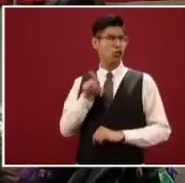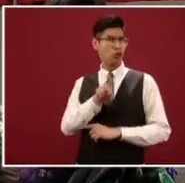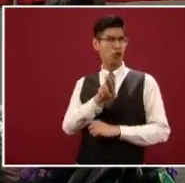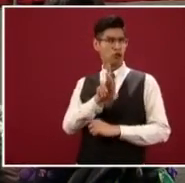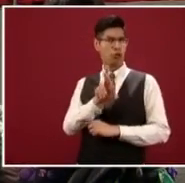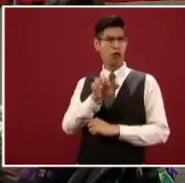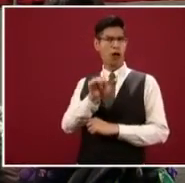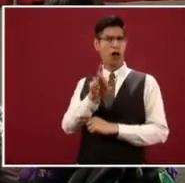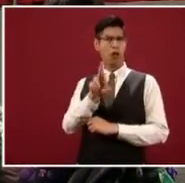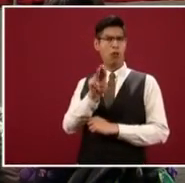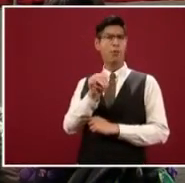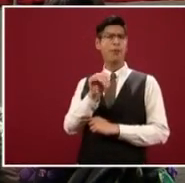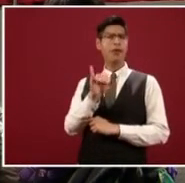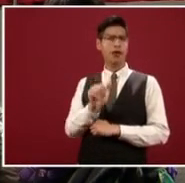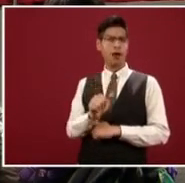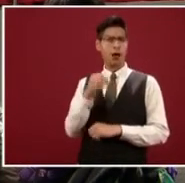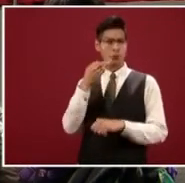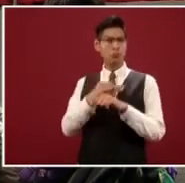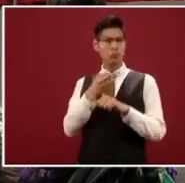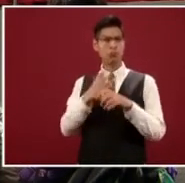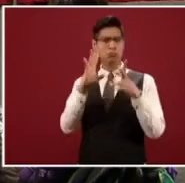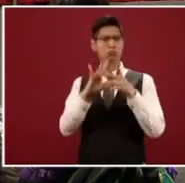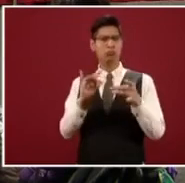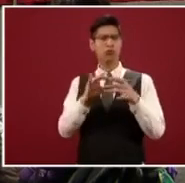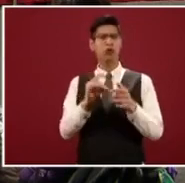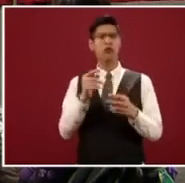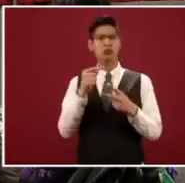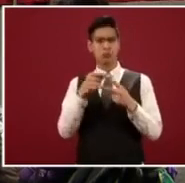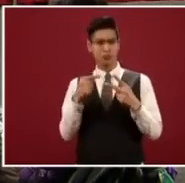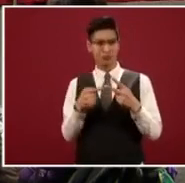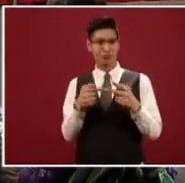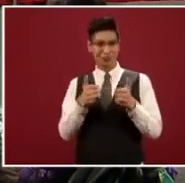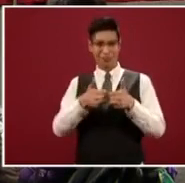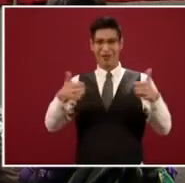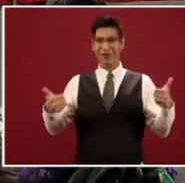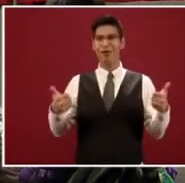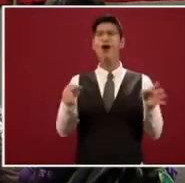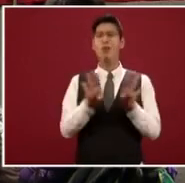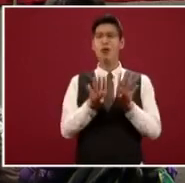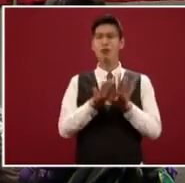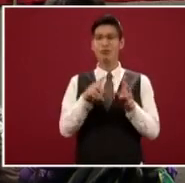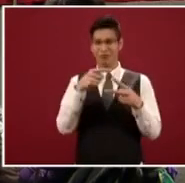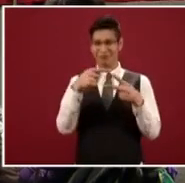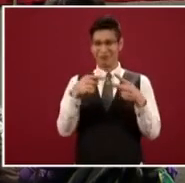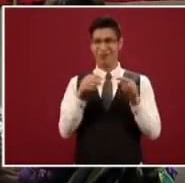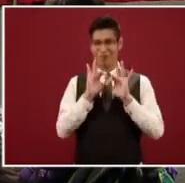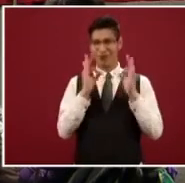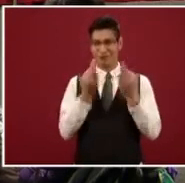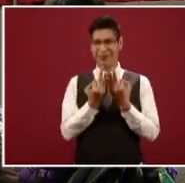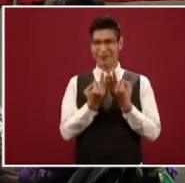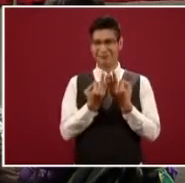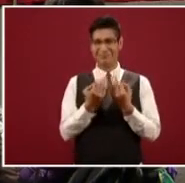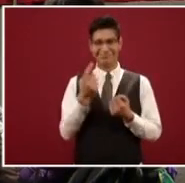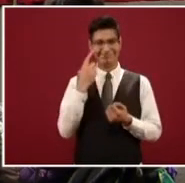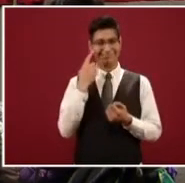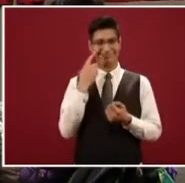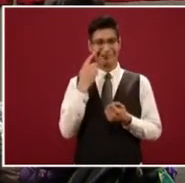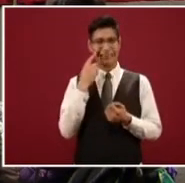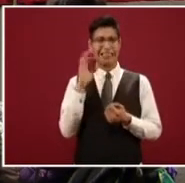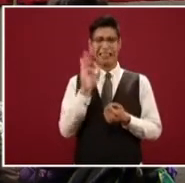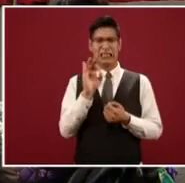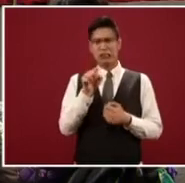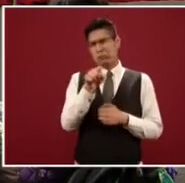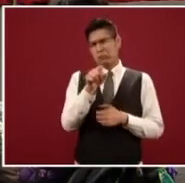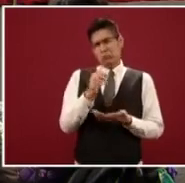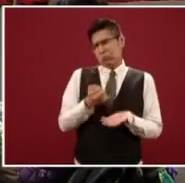ahora vamos a distinguir dos clases de sana distancia. La sana distancia que depende de la decisión